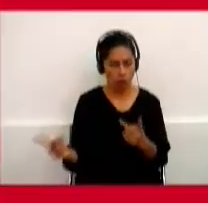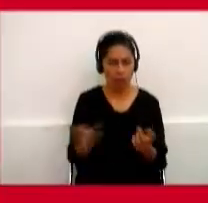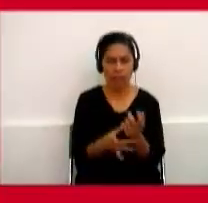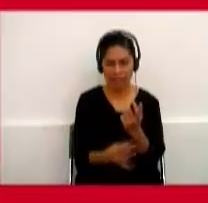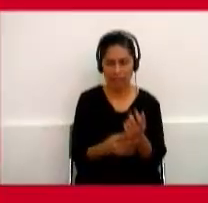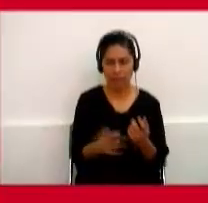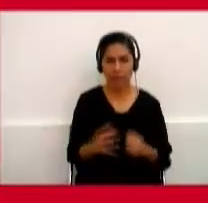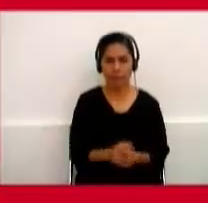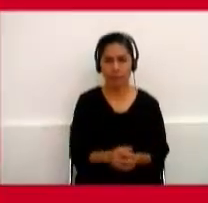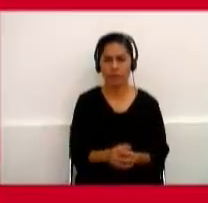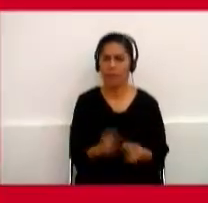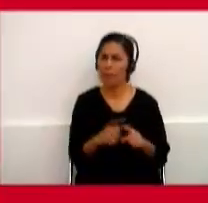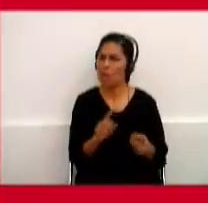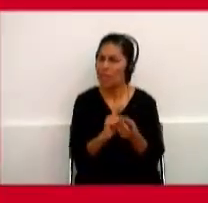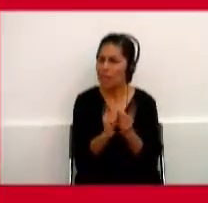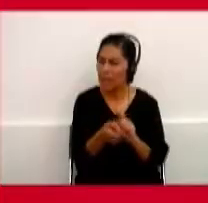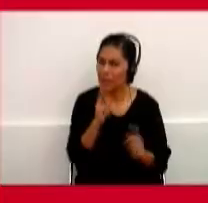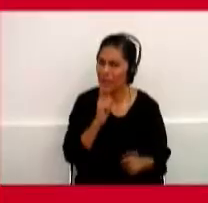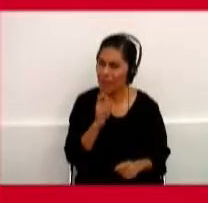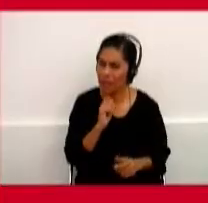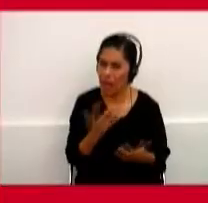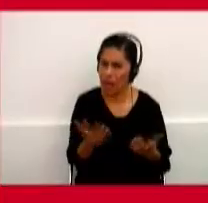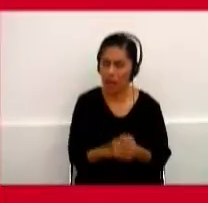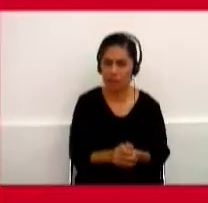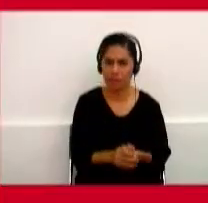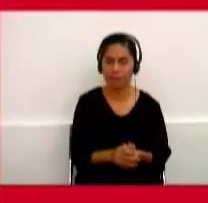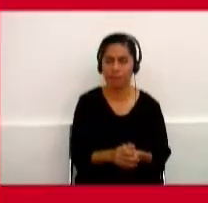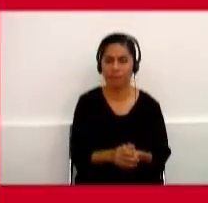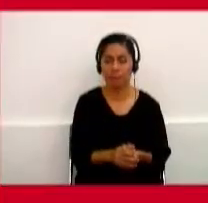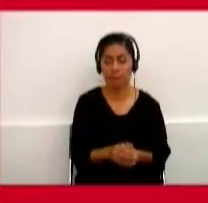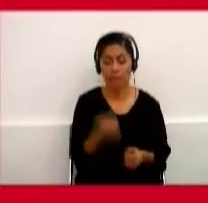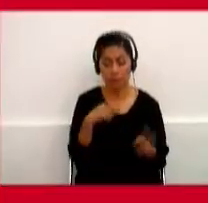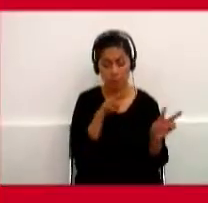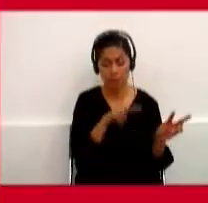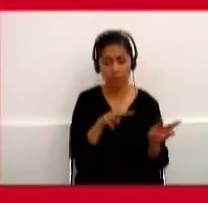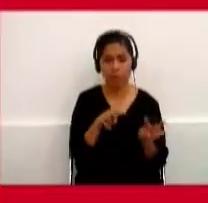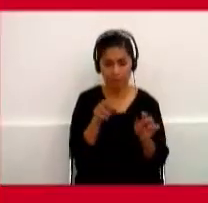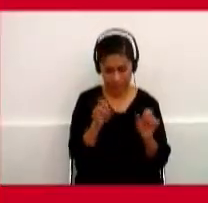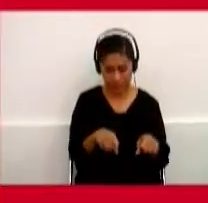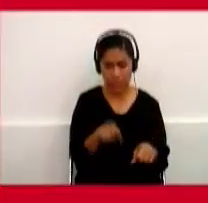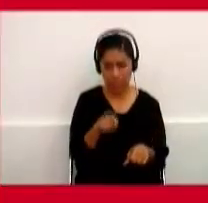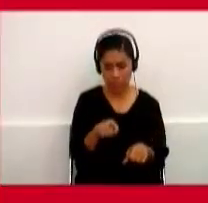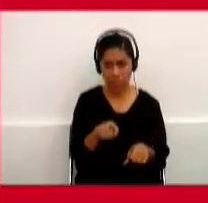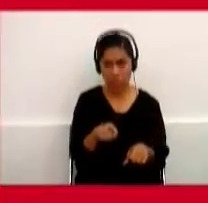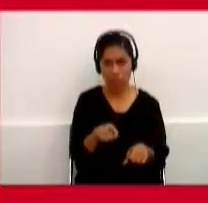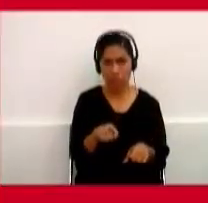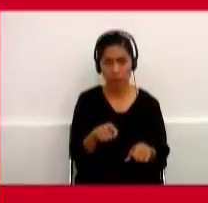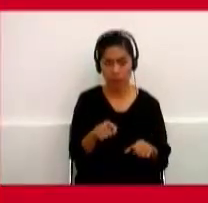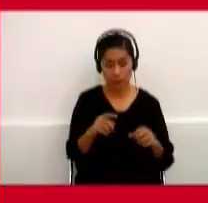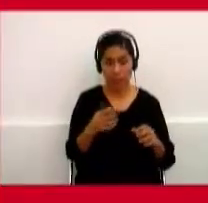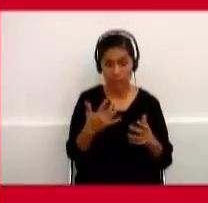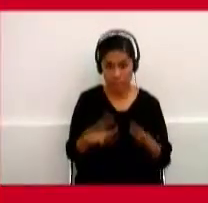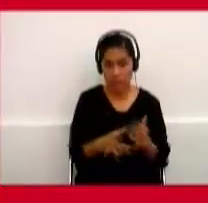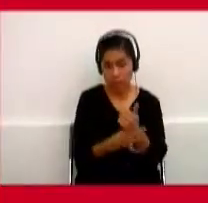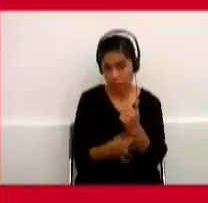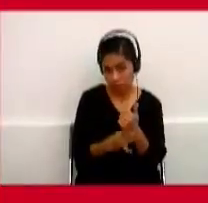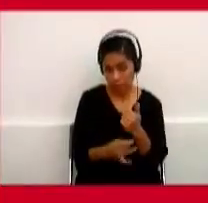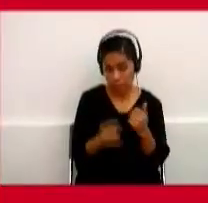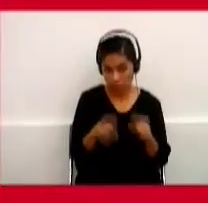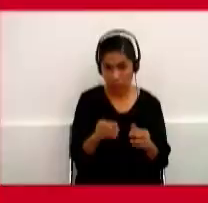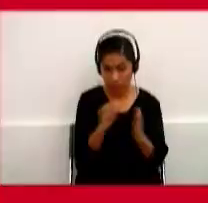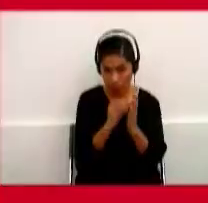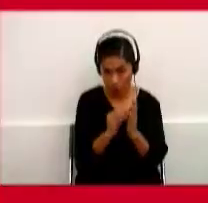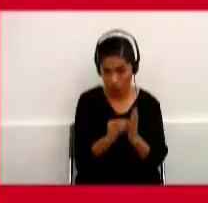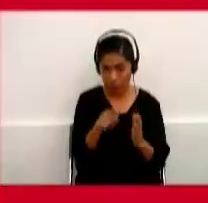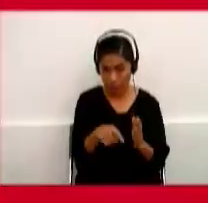cambios de metal? En cambios de metal hemos verificado que sí se reduce la probabilidad. O sea, una vez que actualizamos